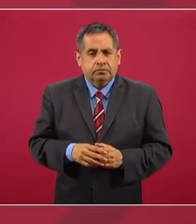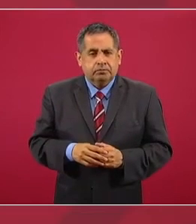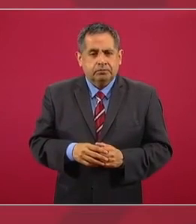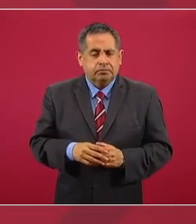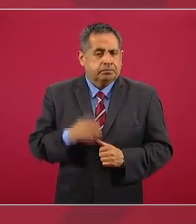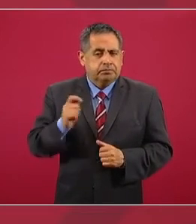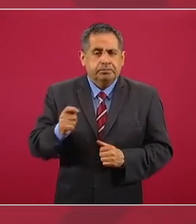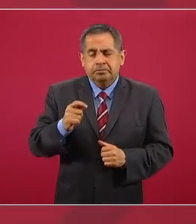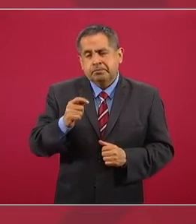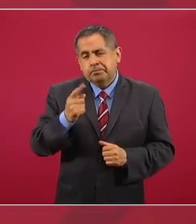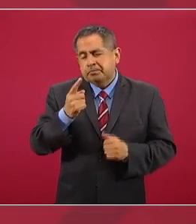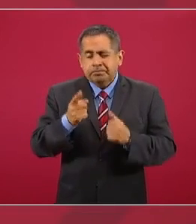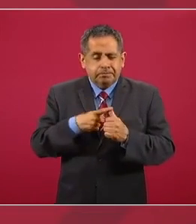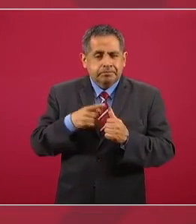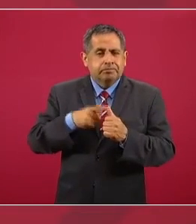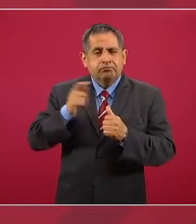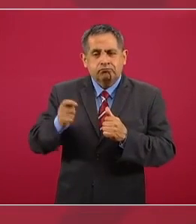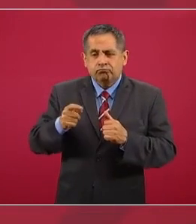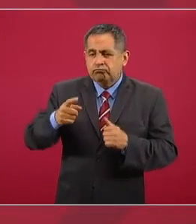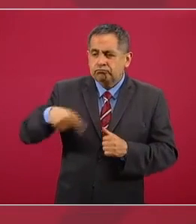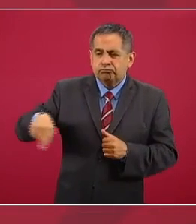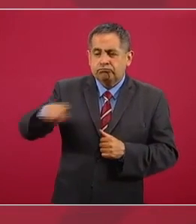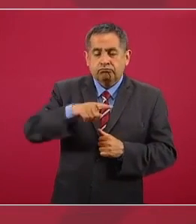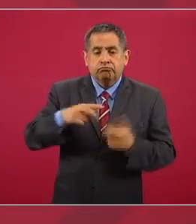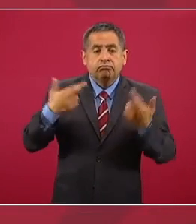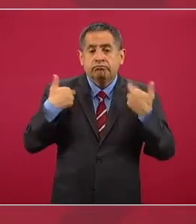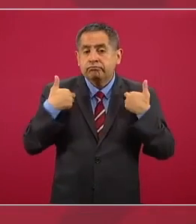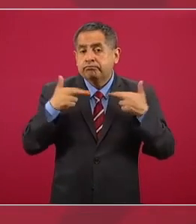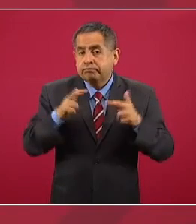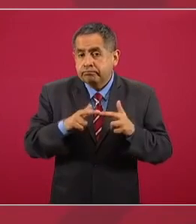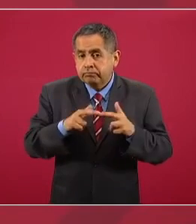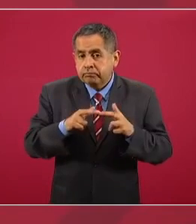sean bien tratados los maestros,